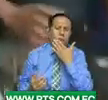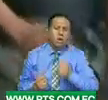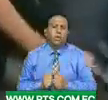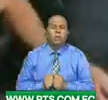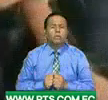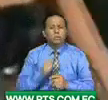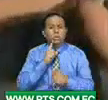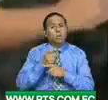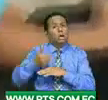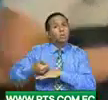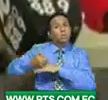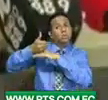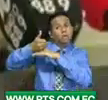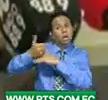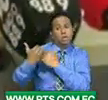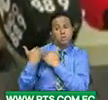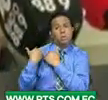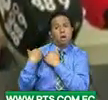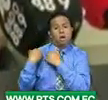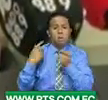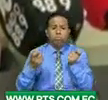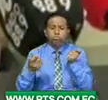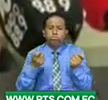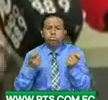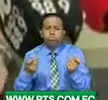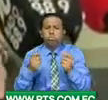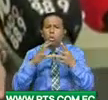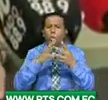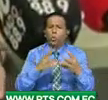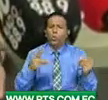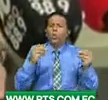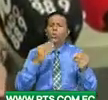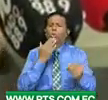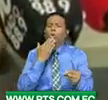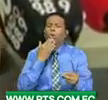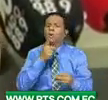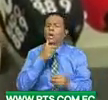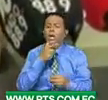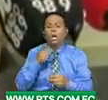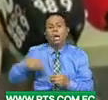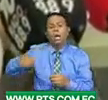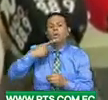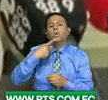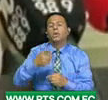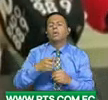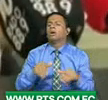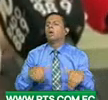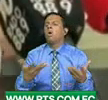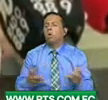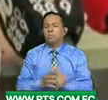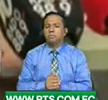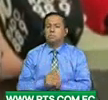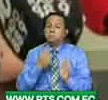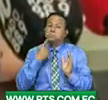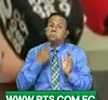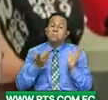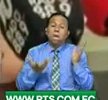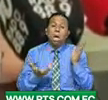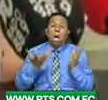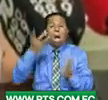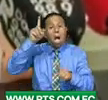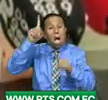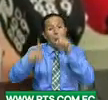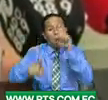emergencias tienen su lectura. Nosotros pensamos que las medidas adoptadas por ciertos